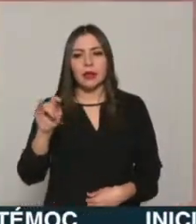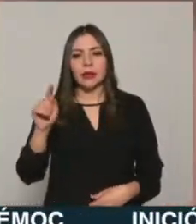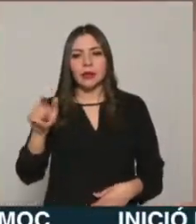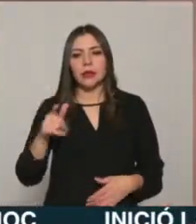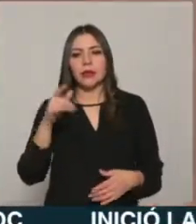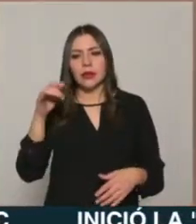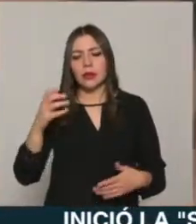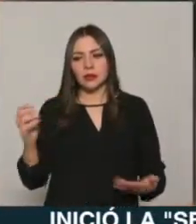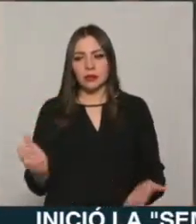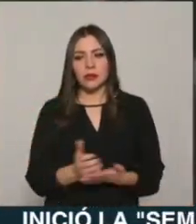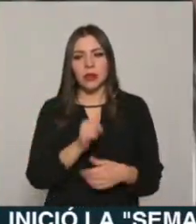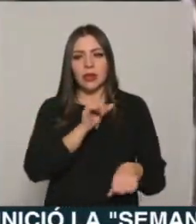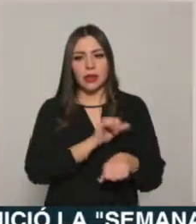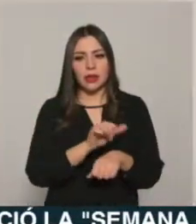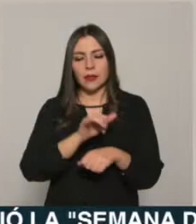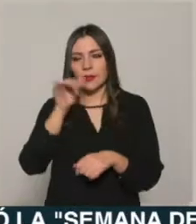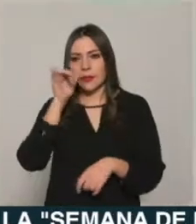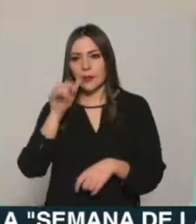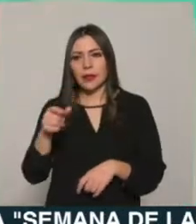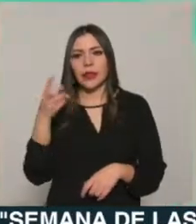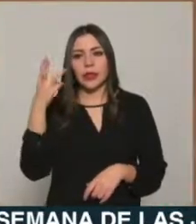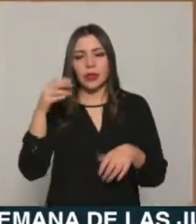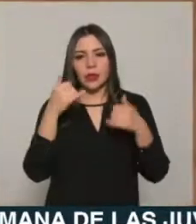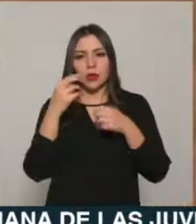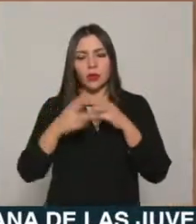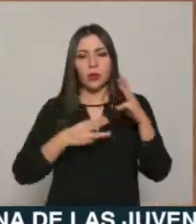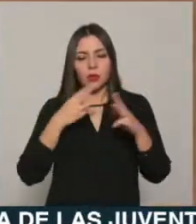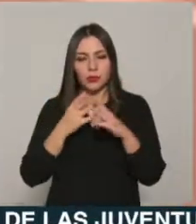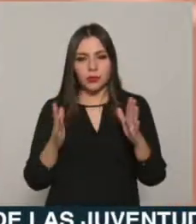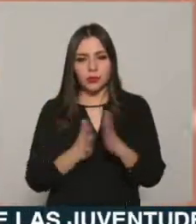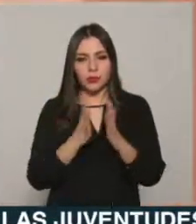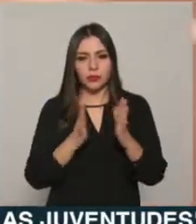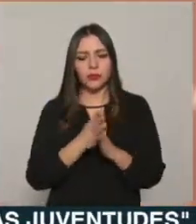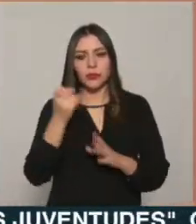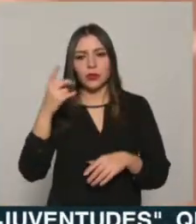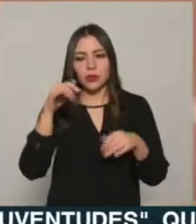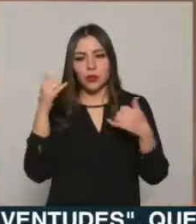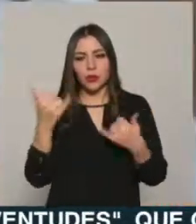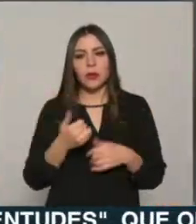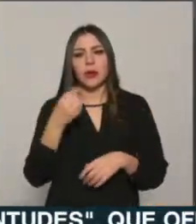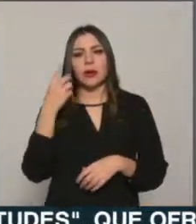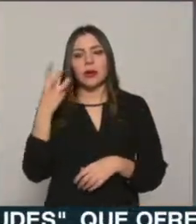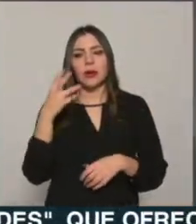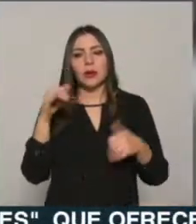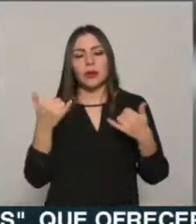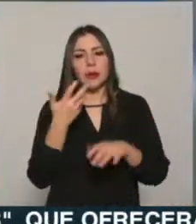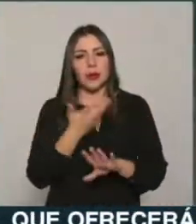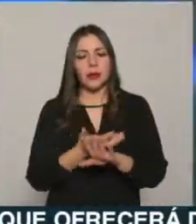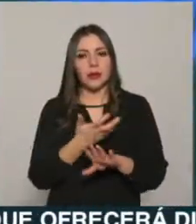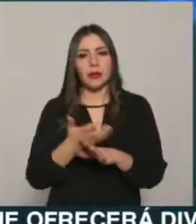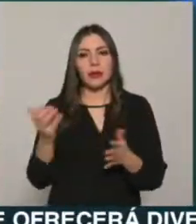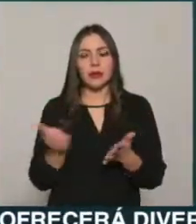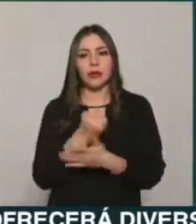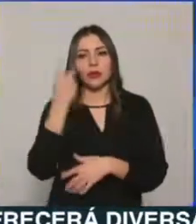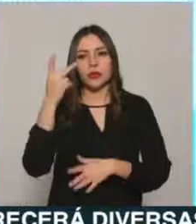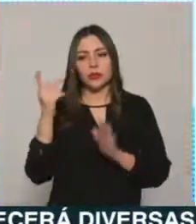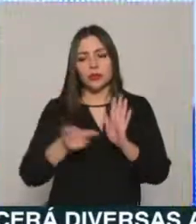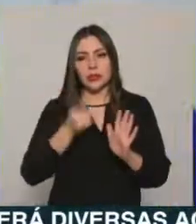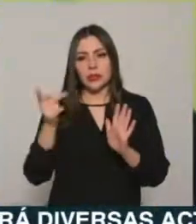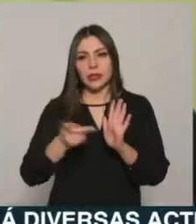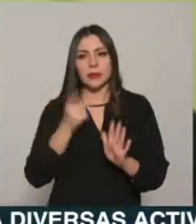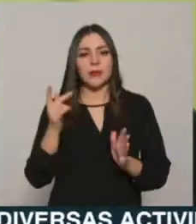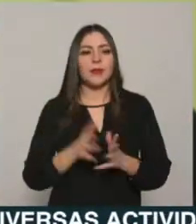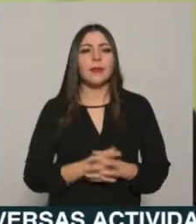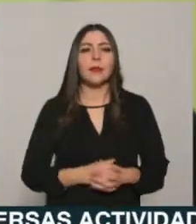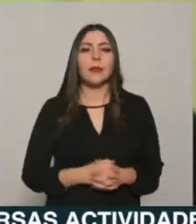Italia. Participó en 3 Copas del Mundo, 2 Copas Confederaciones, 3 Copa América, siendo campeón en 2 ocasiones.